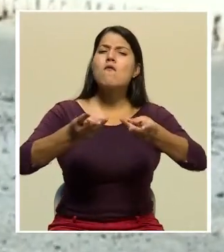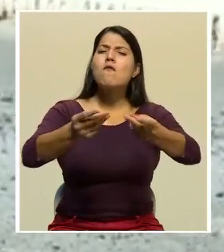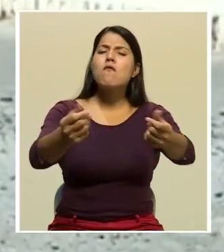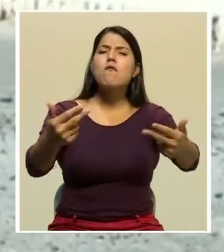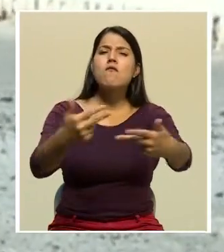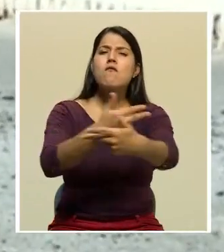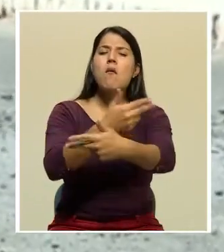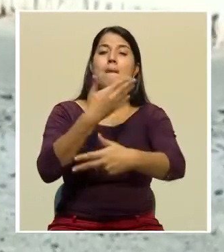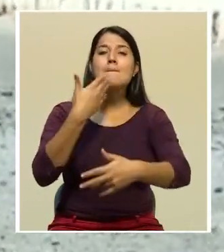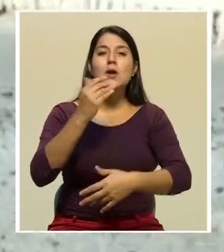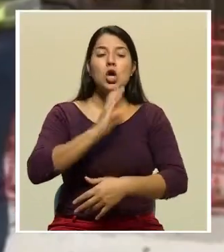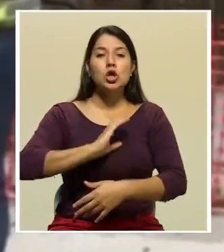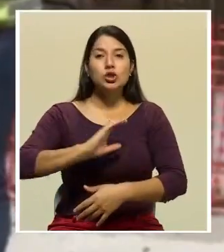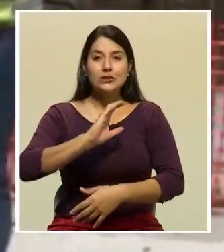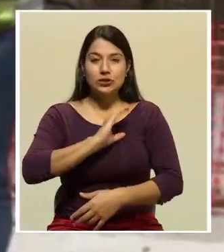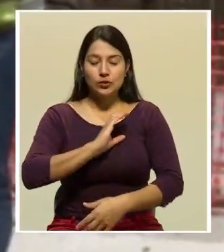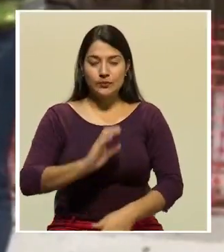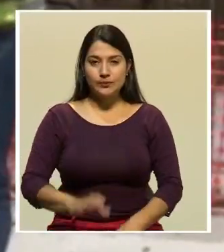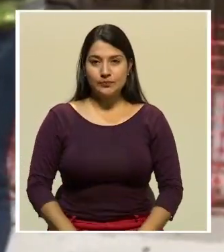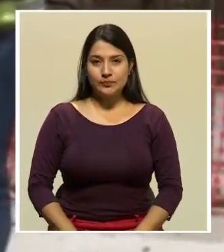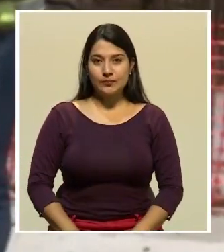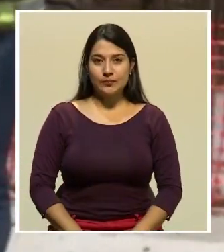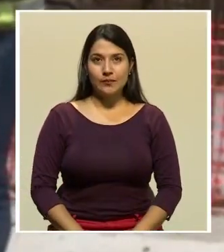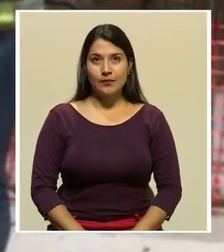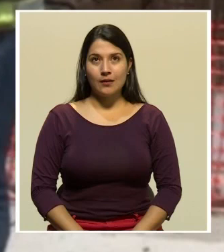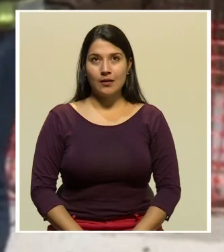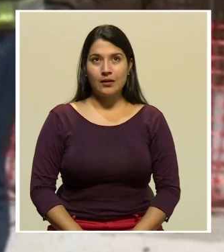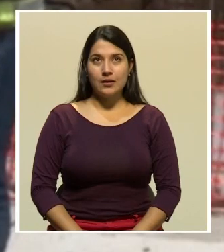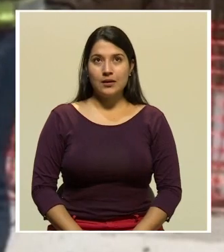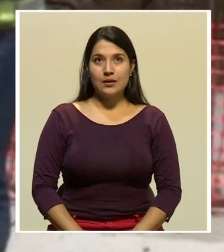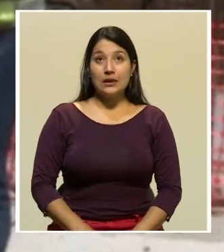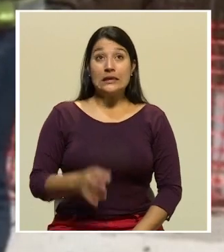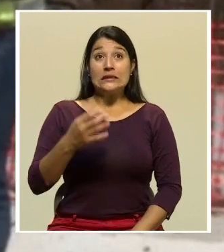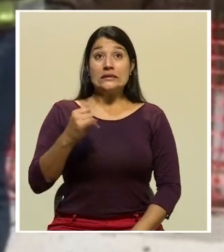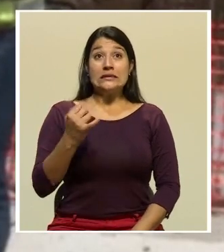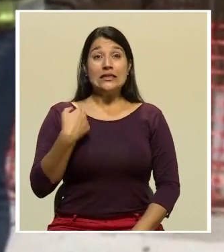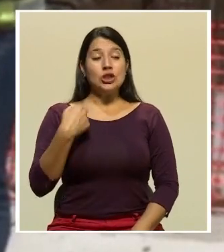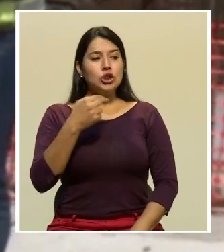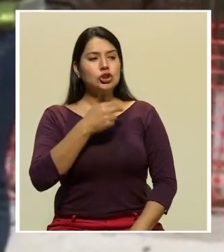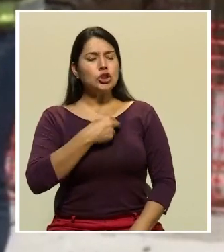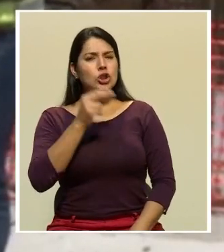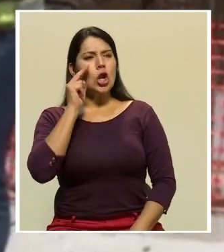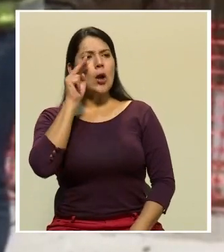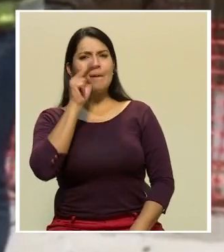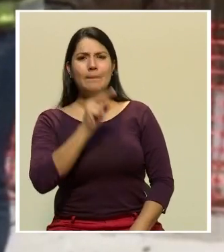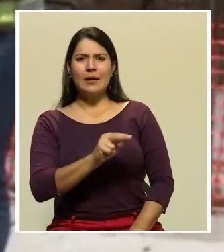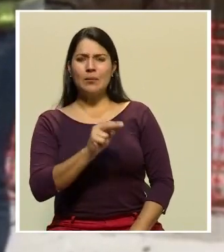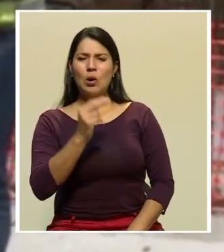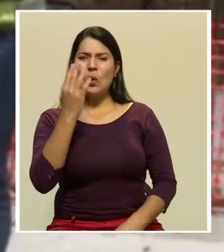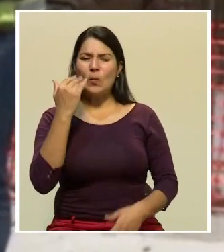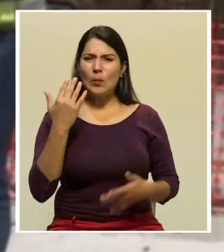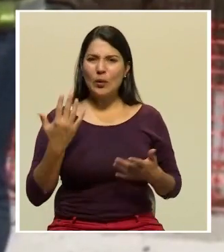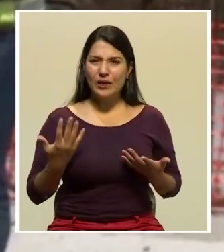mejores condiciones. Si uno se pone a ver la razón por la cual